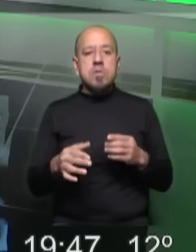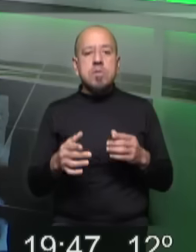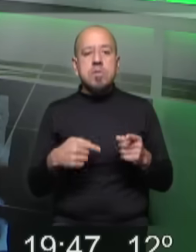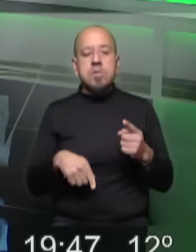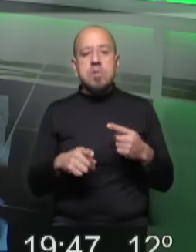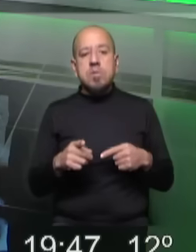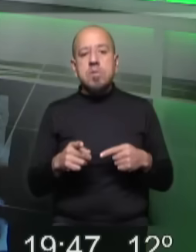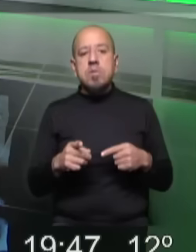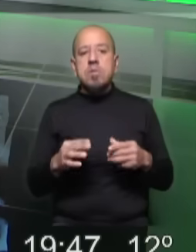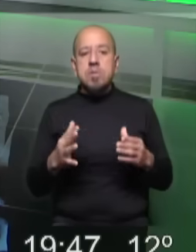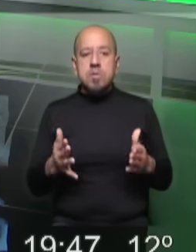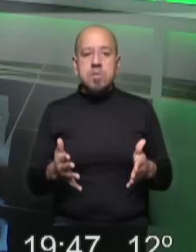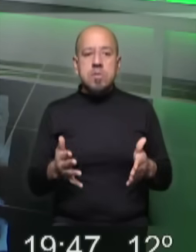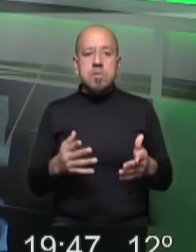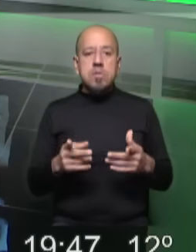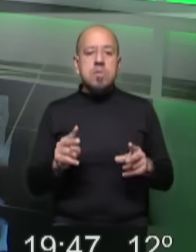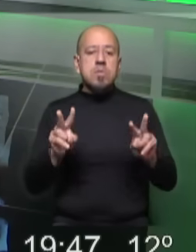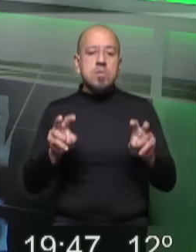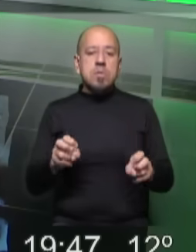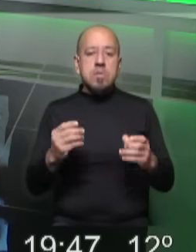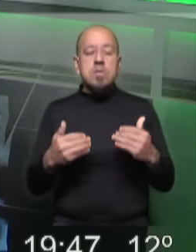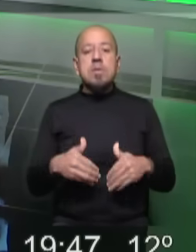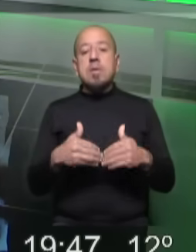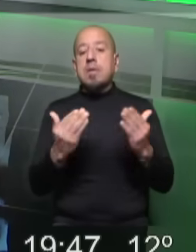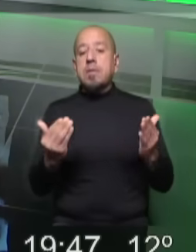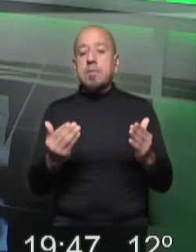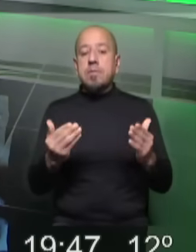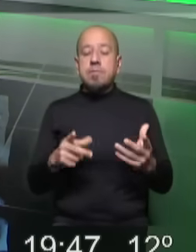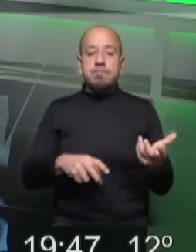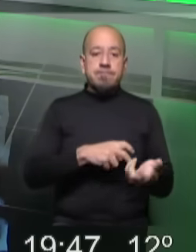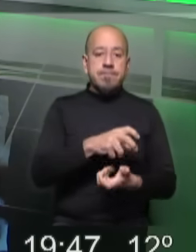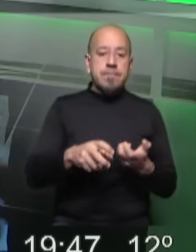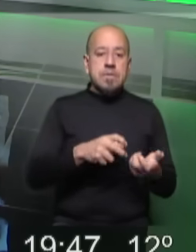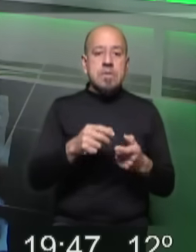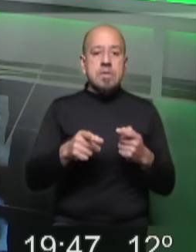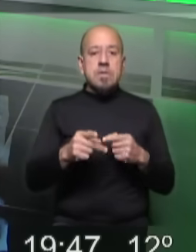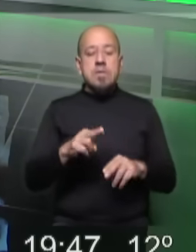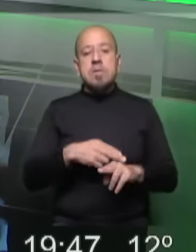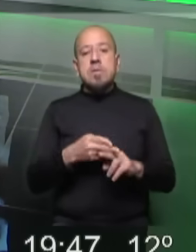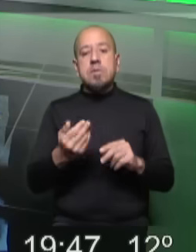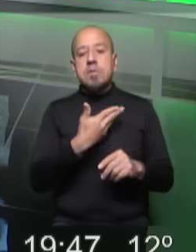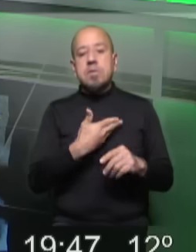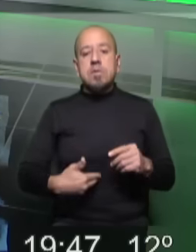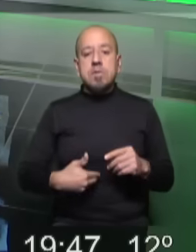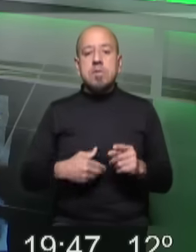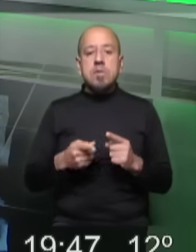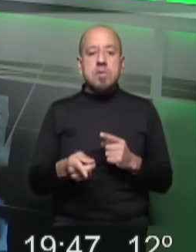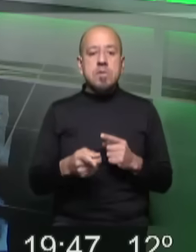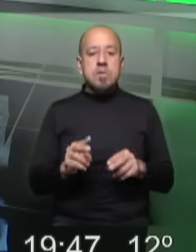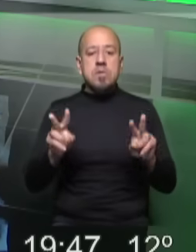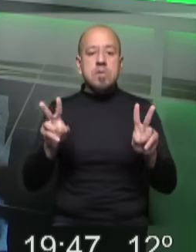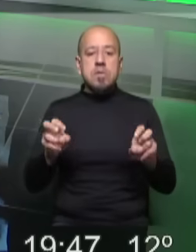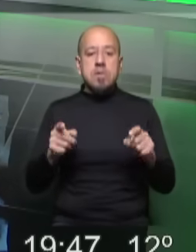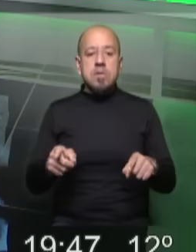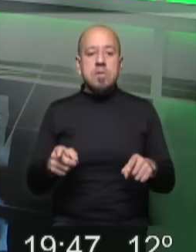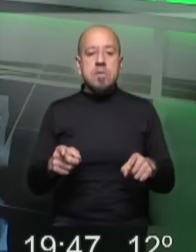esto inicialmente es un caso grave una una crisis de nuevo en el gobierno vinculada a temas